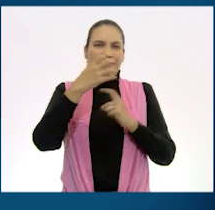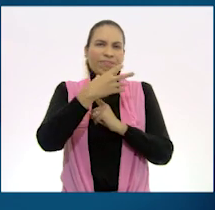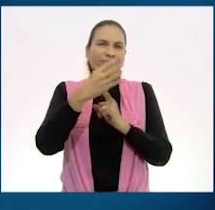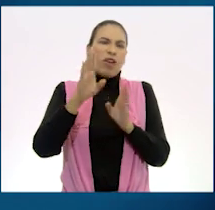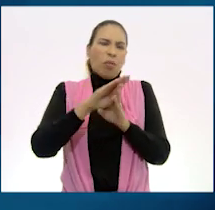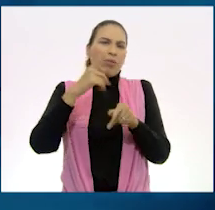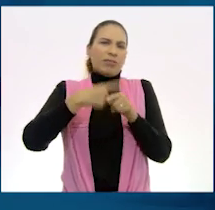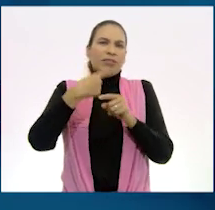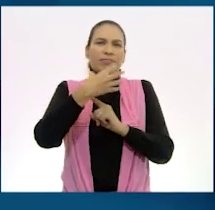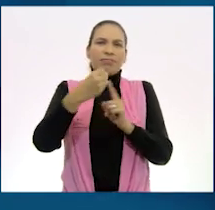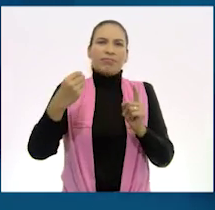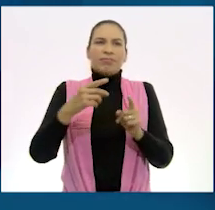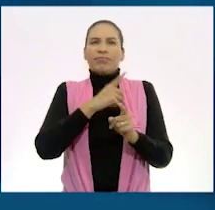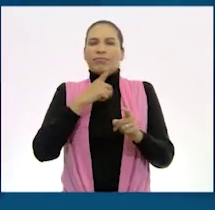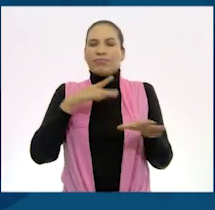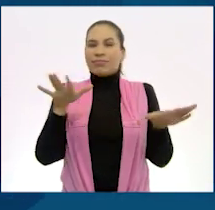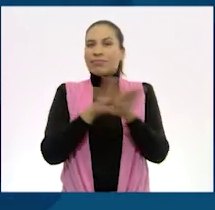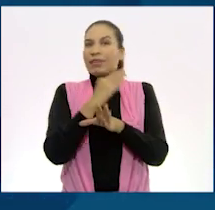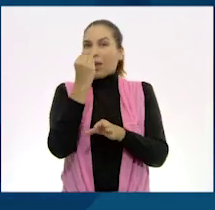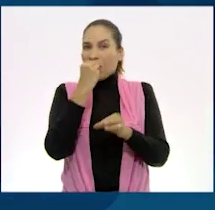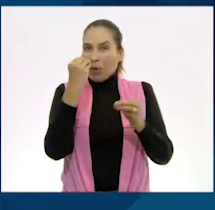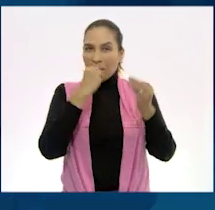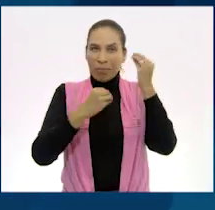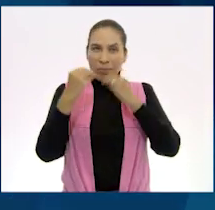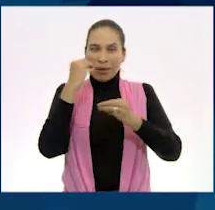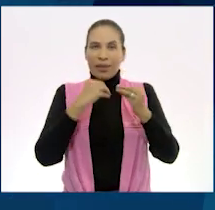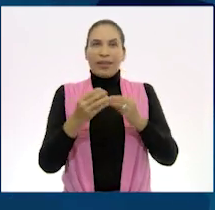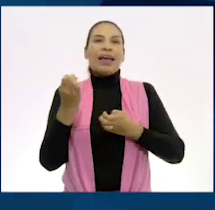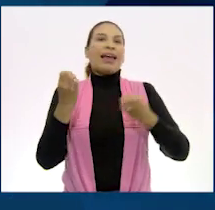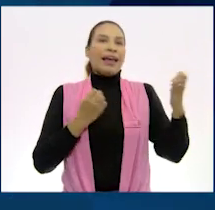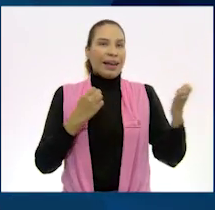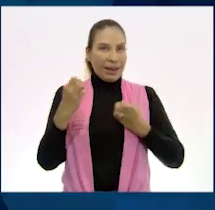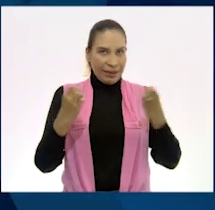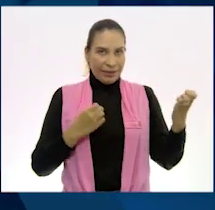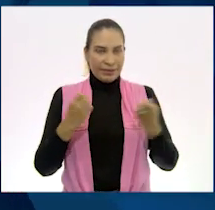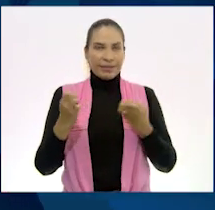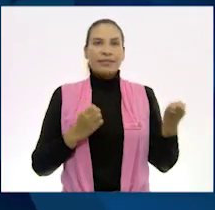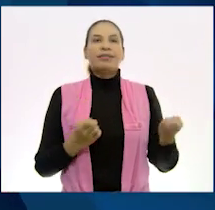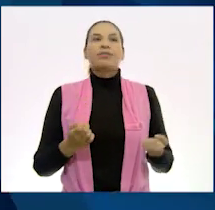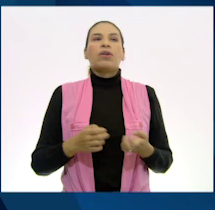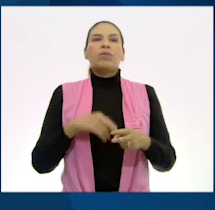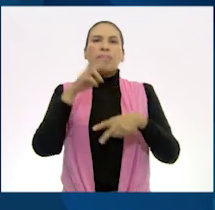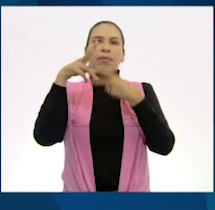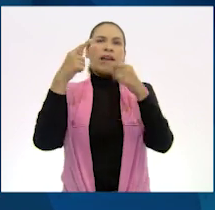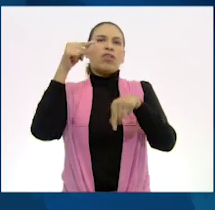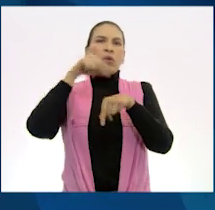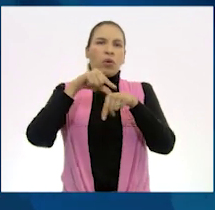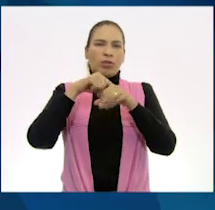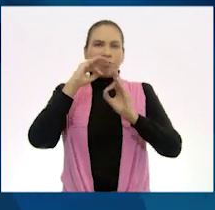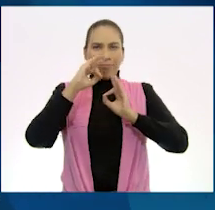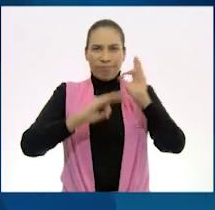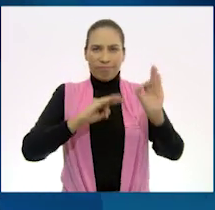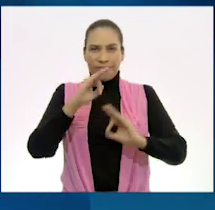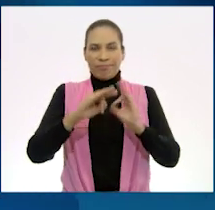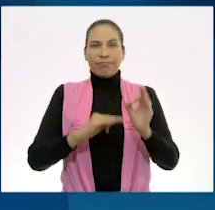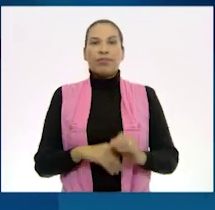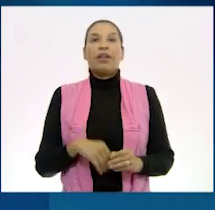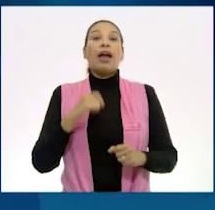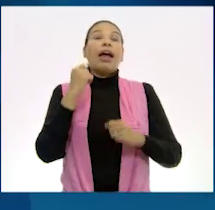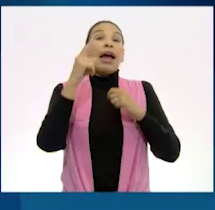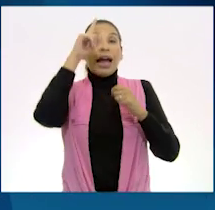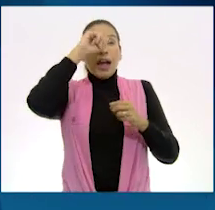importante modificar hábitos alimenticios, fomentar la práctica de actividad física y consultar a profesionales de la salud.